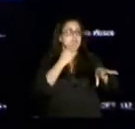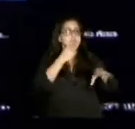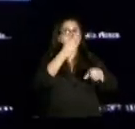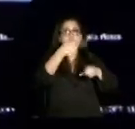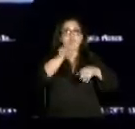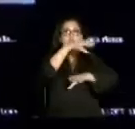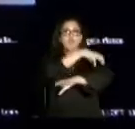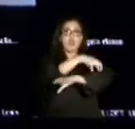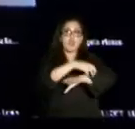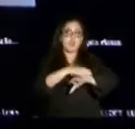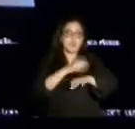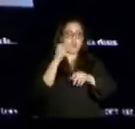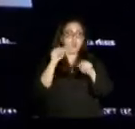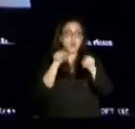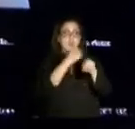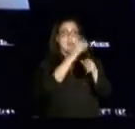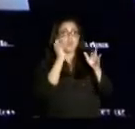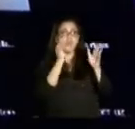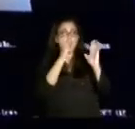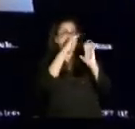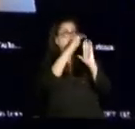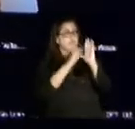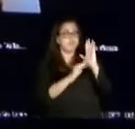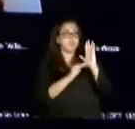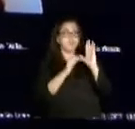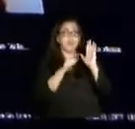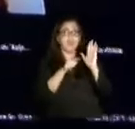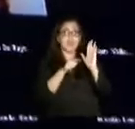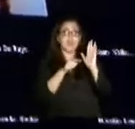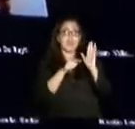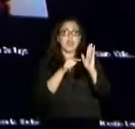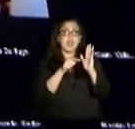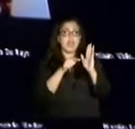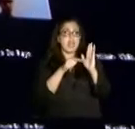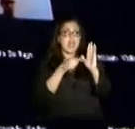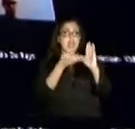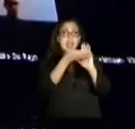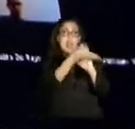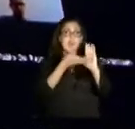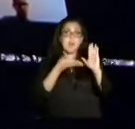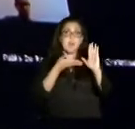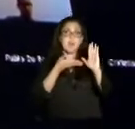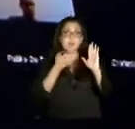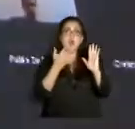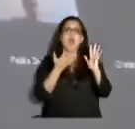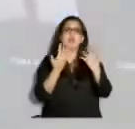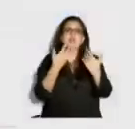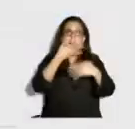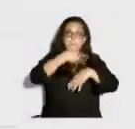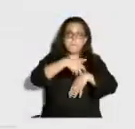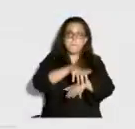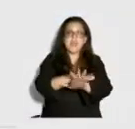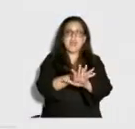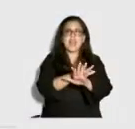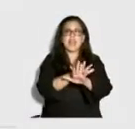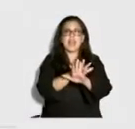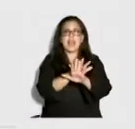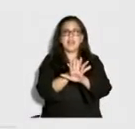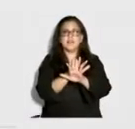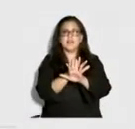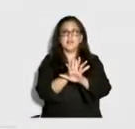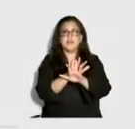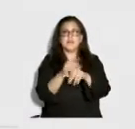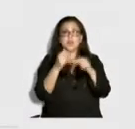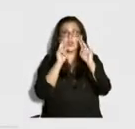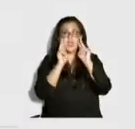lo que hay ahí en el gráfico, ustedes pueden ver que en la columna del medio tenemos el porcentaje de mezcla amerindia que aportaba la información